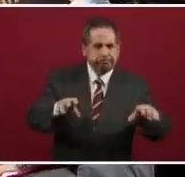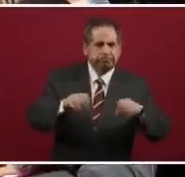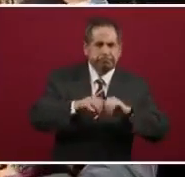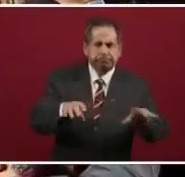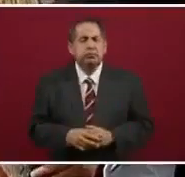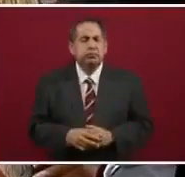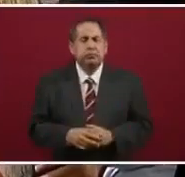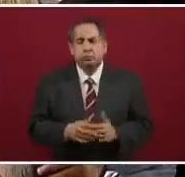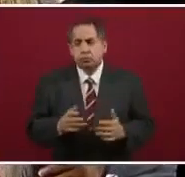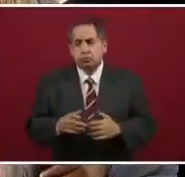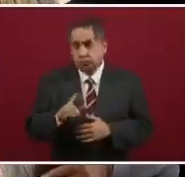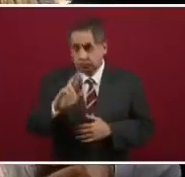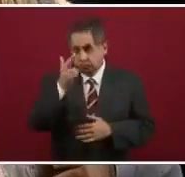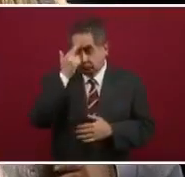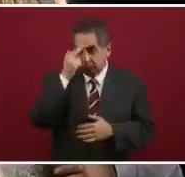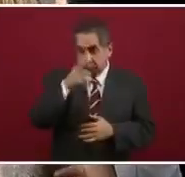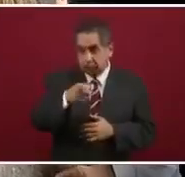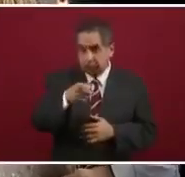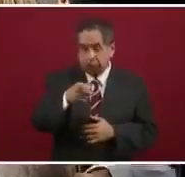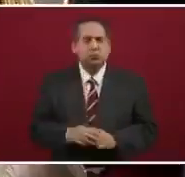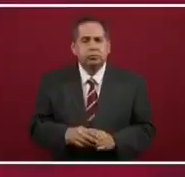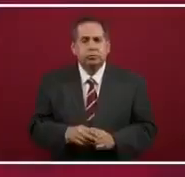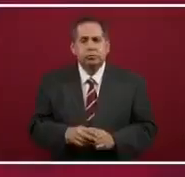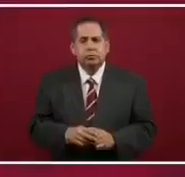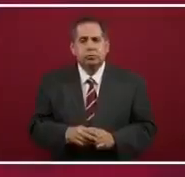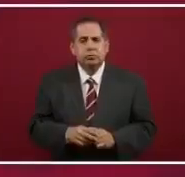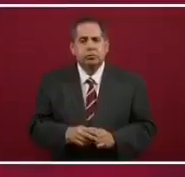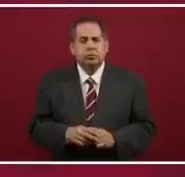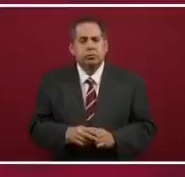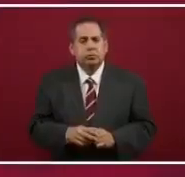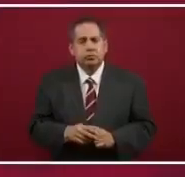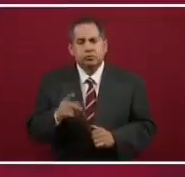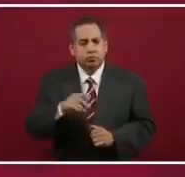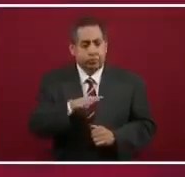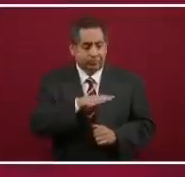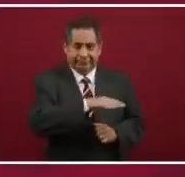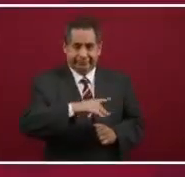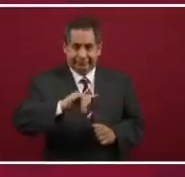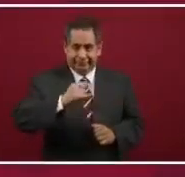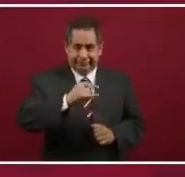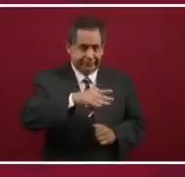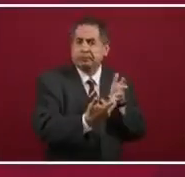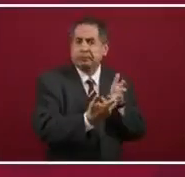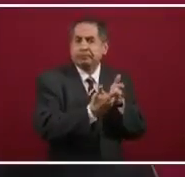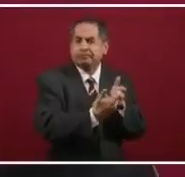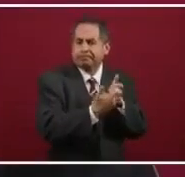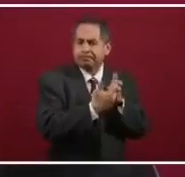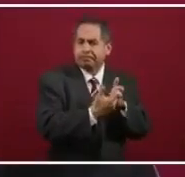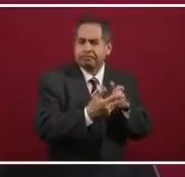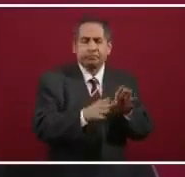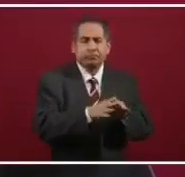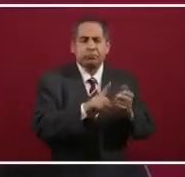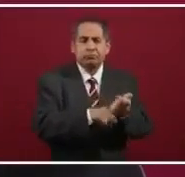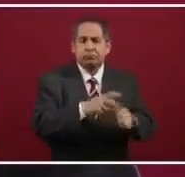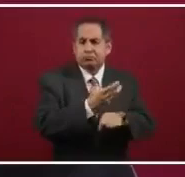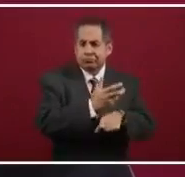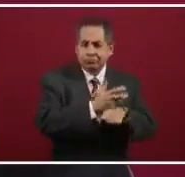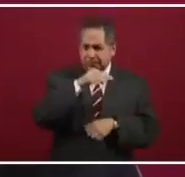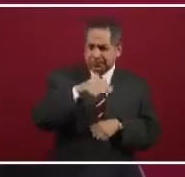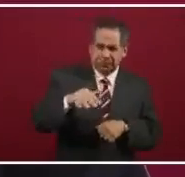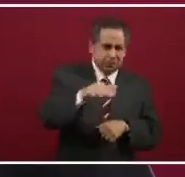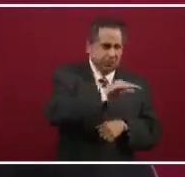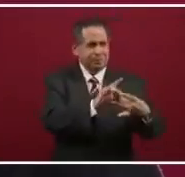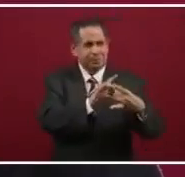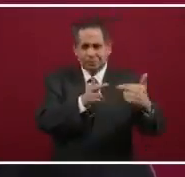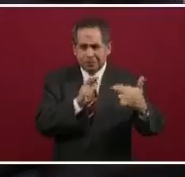frontera. Recuerden ustedes que se trata de una región, de una zona muy integrada, todo lo que es el